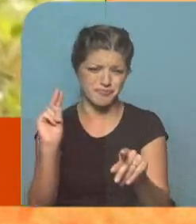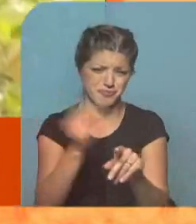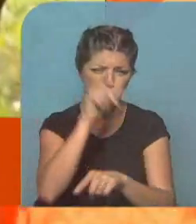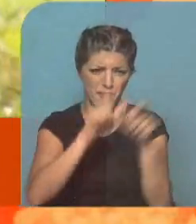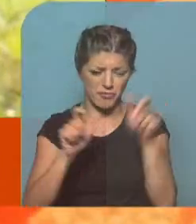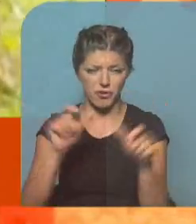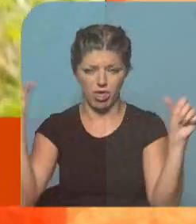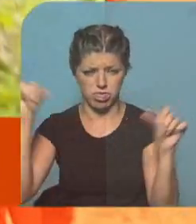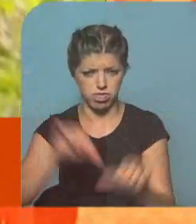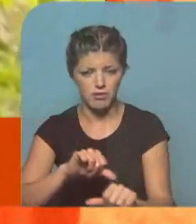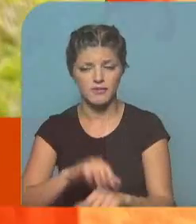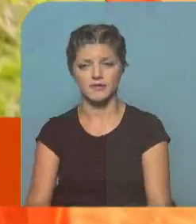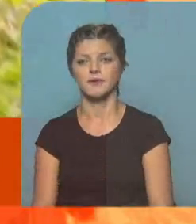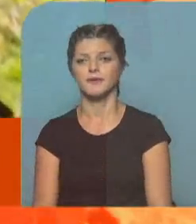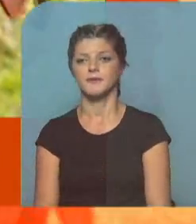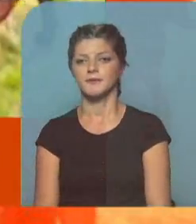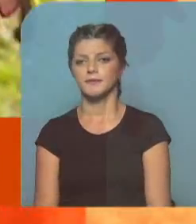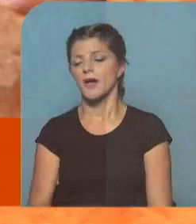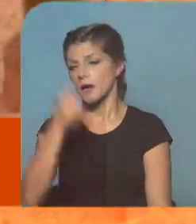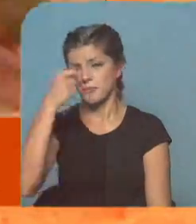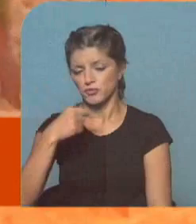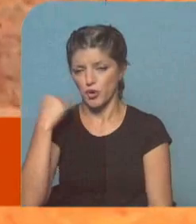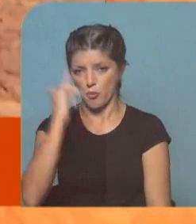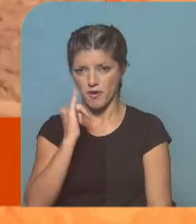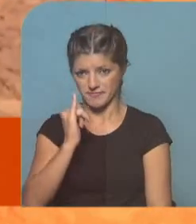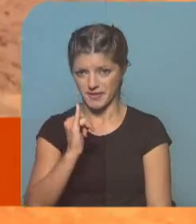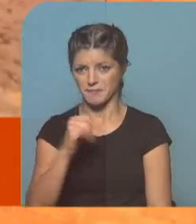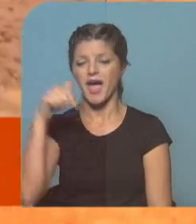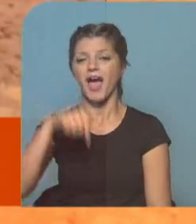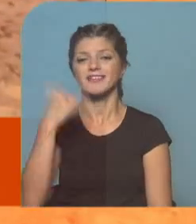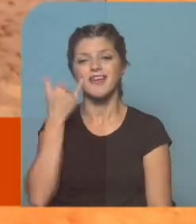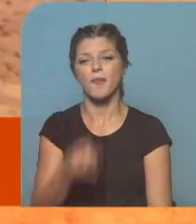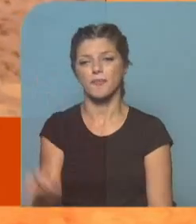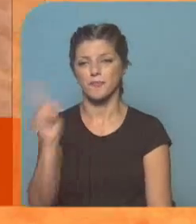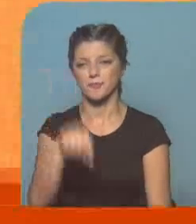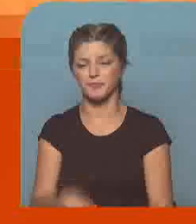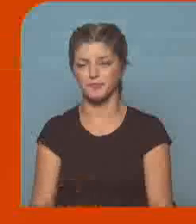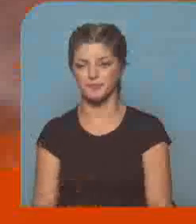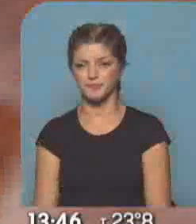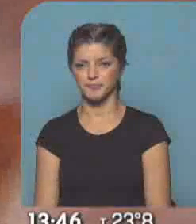catástrofe humanitaria. Los detalles en instantes. Ya volvemos.